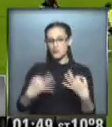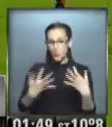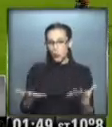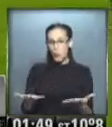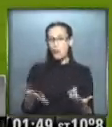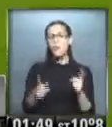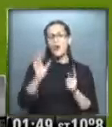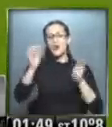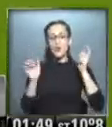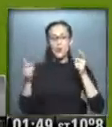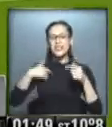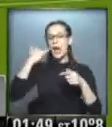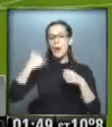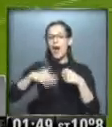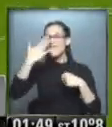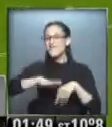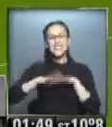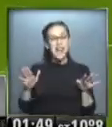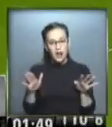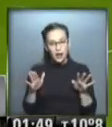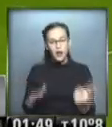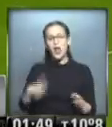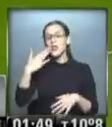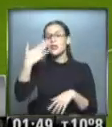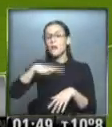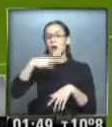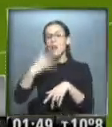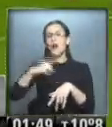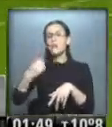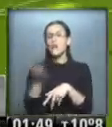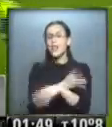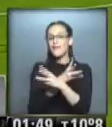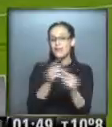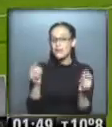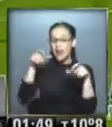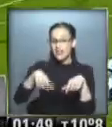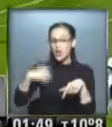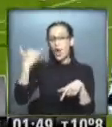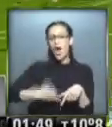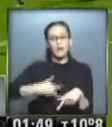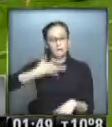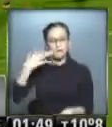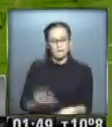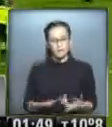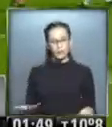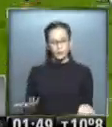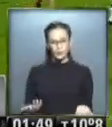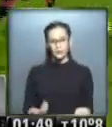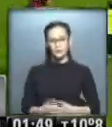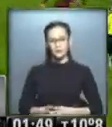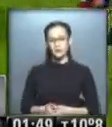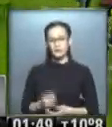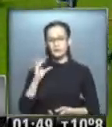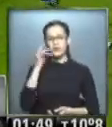Newell's que ya sobre el final, a poco menos de 4 minutos, iba a tener este gran pase hacia atrás de David